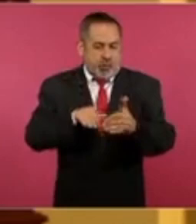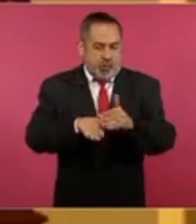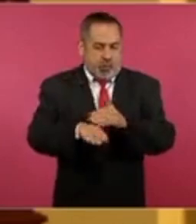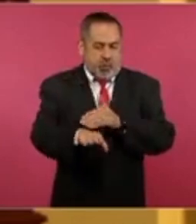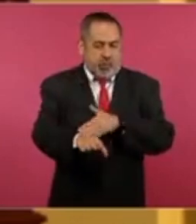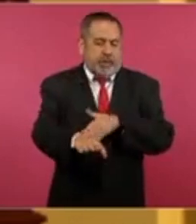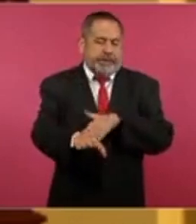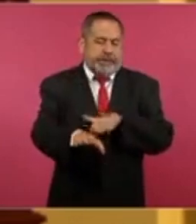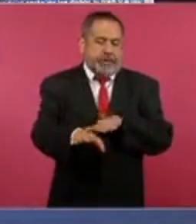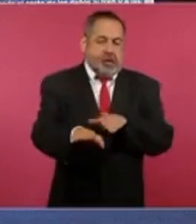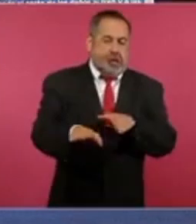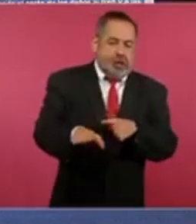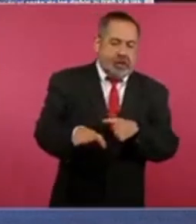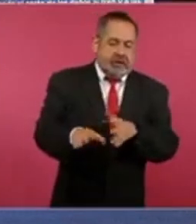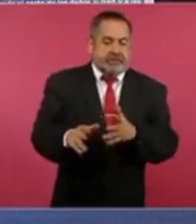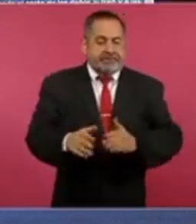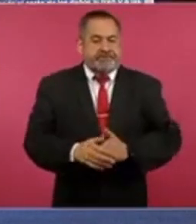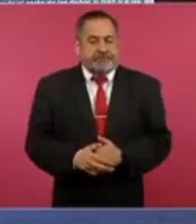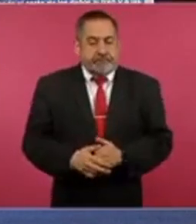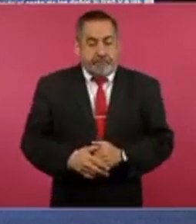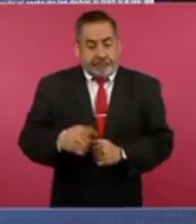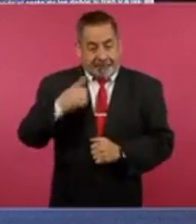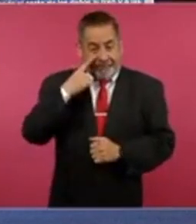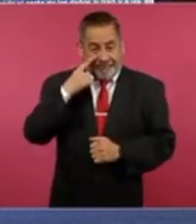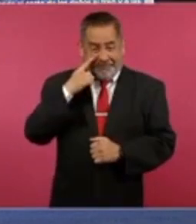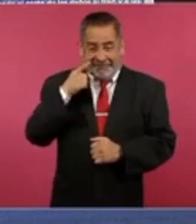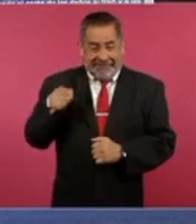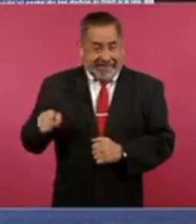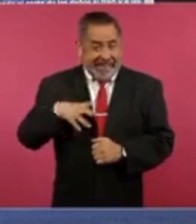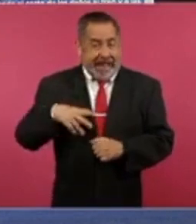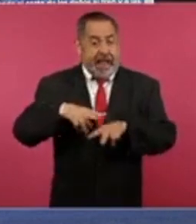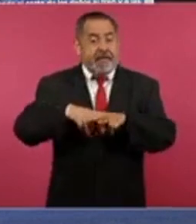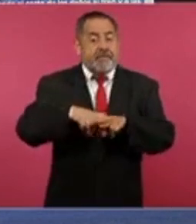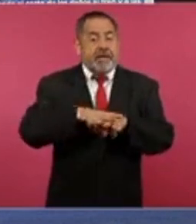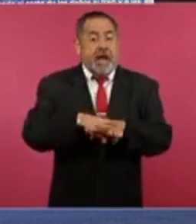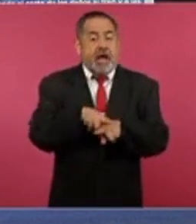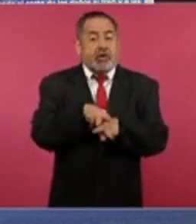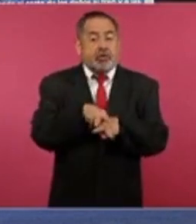Aquí tiene un aparato de vía, que este aparato de vía es